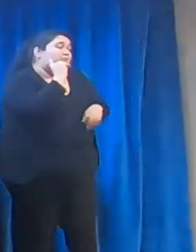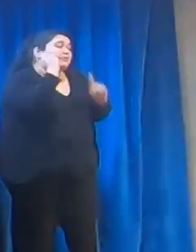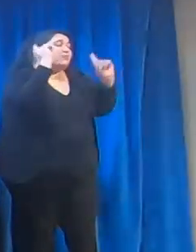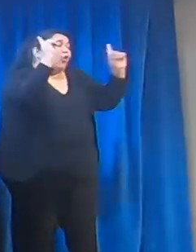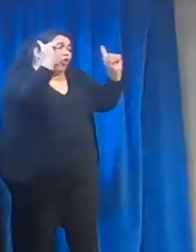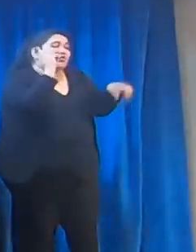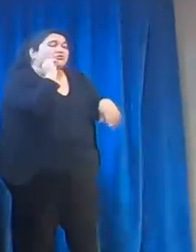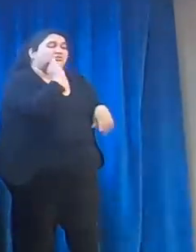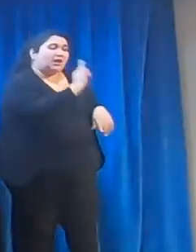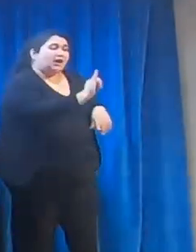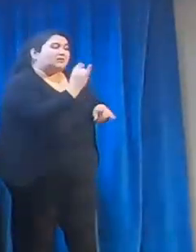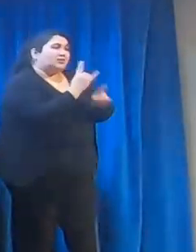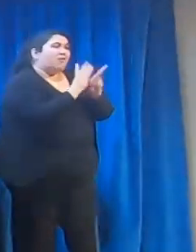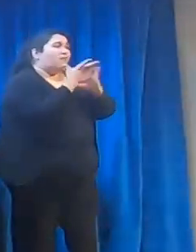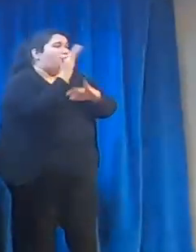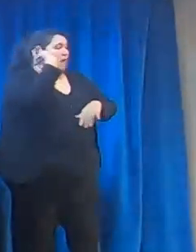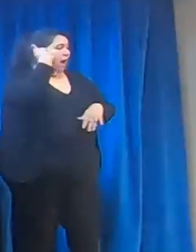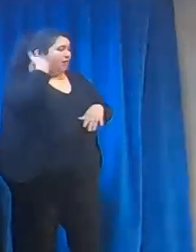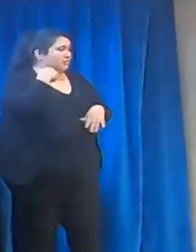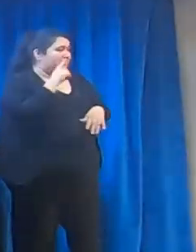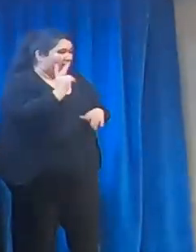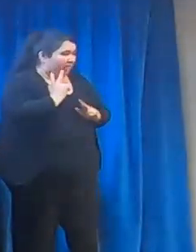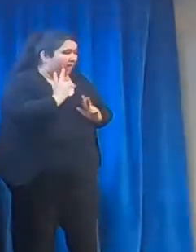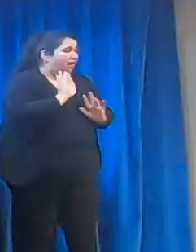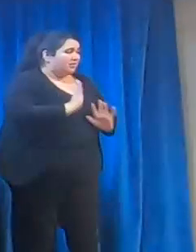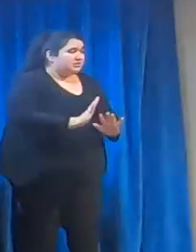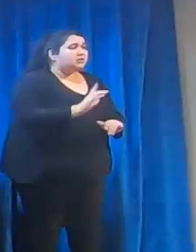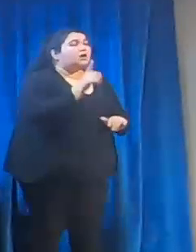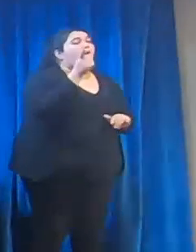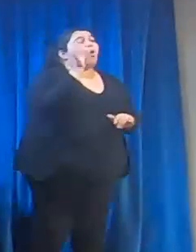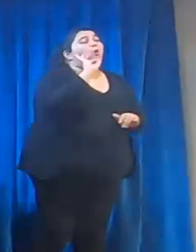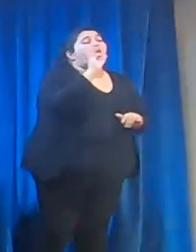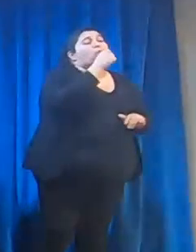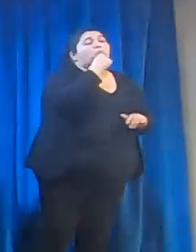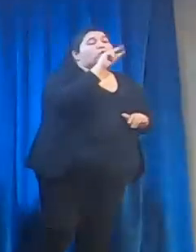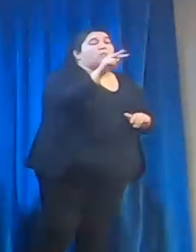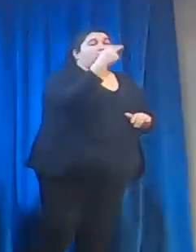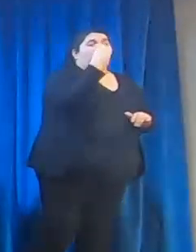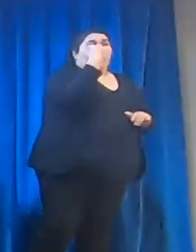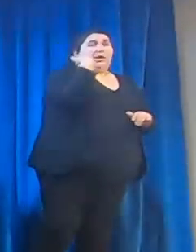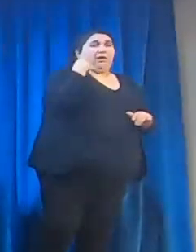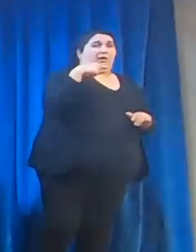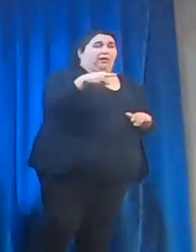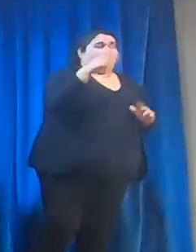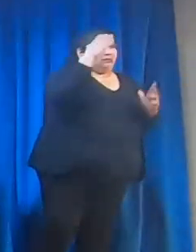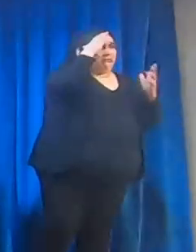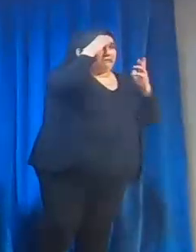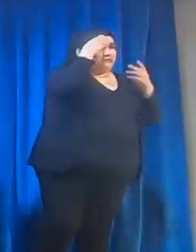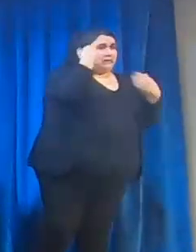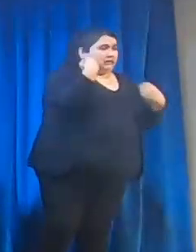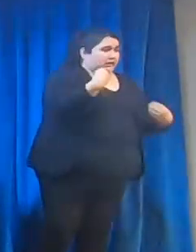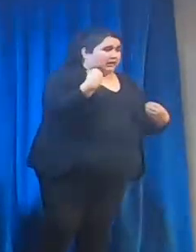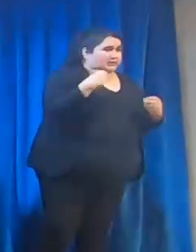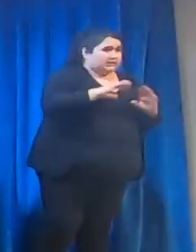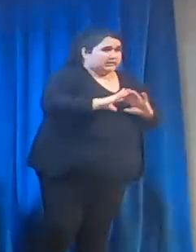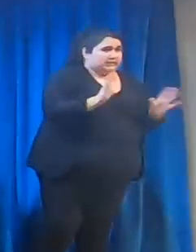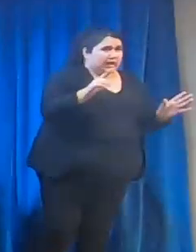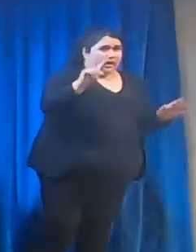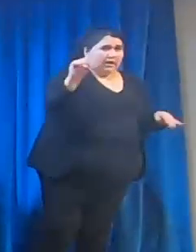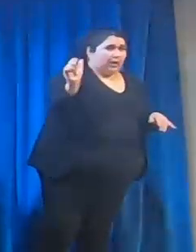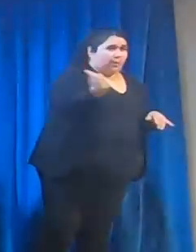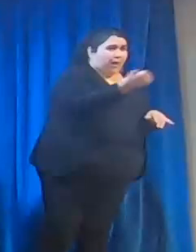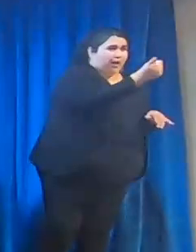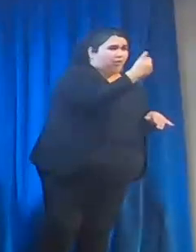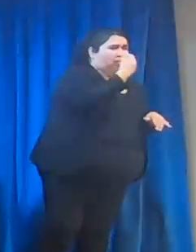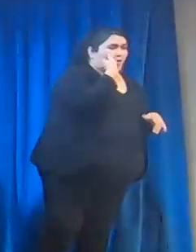que tenían conmigo, o que tenían conmigo que veían que llegaba una cima y se agarraban la cabeza porque ya había pasado mi hermano ahí, había